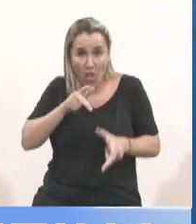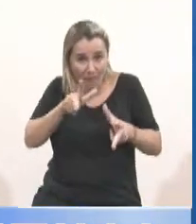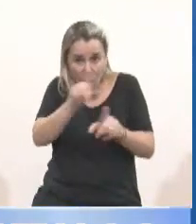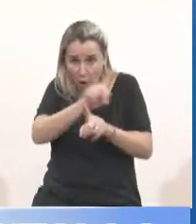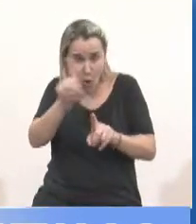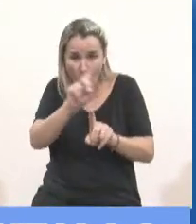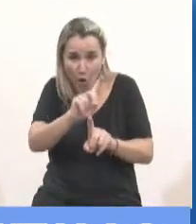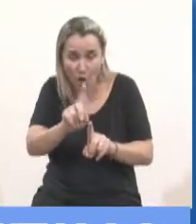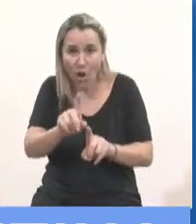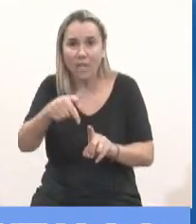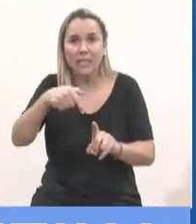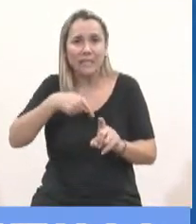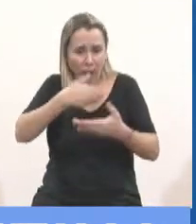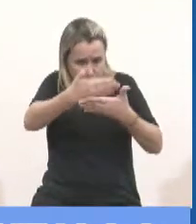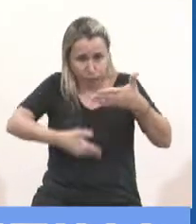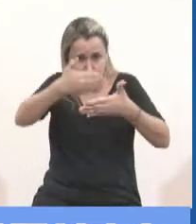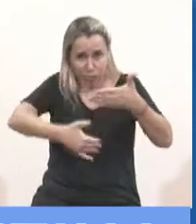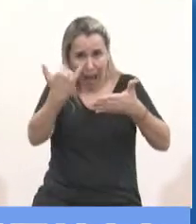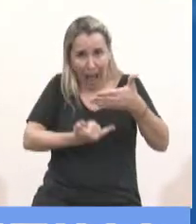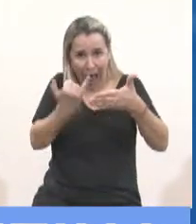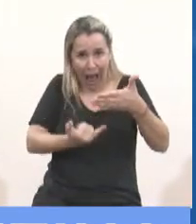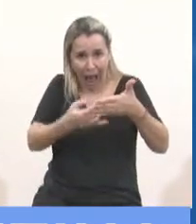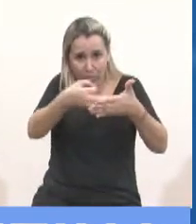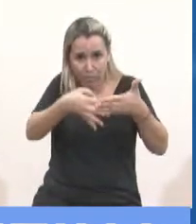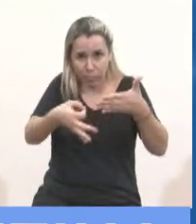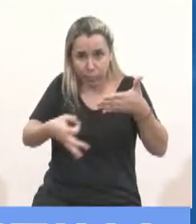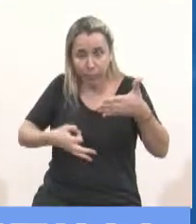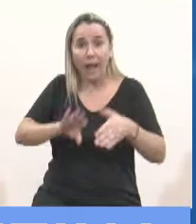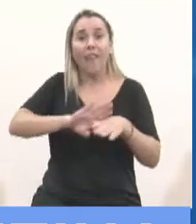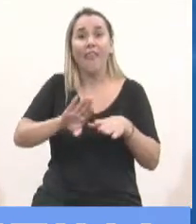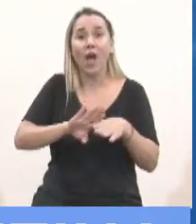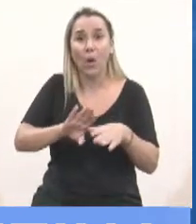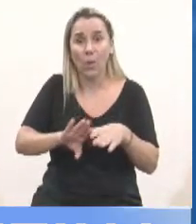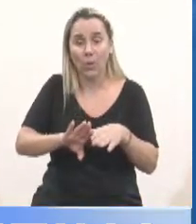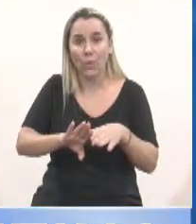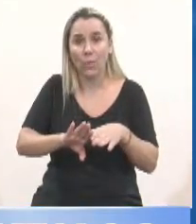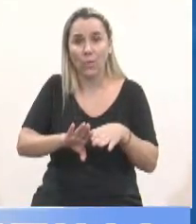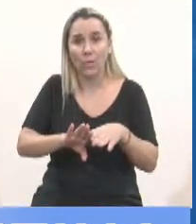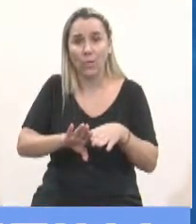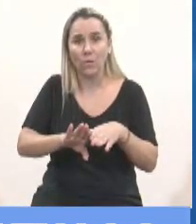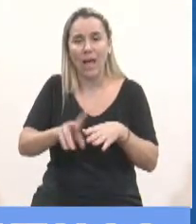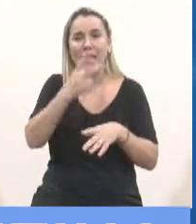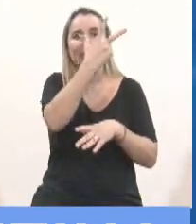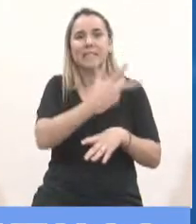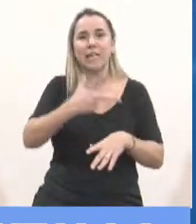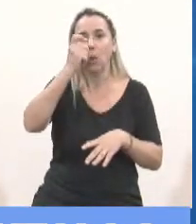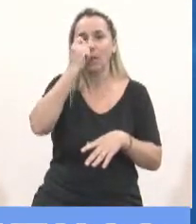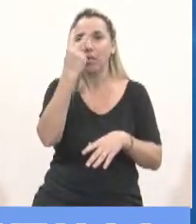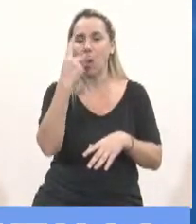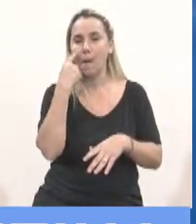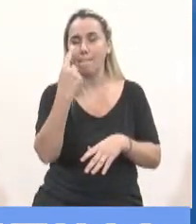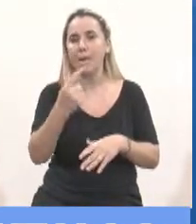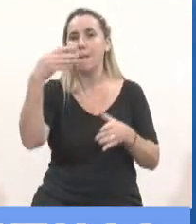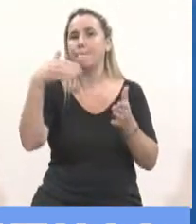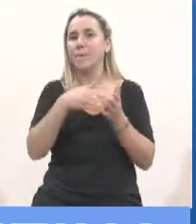esto está todo está documentado. Y la deuda, ¿verdad? Y la deuda en 322 mil